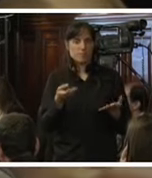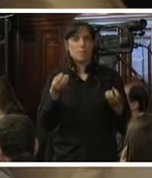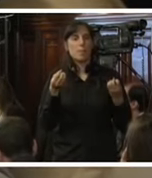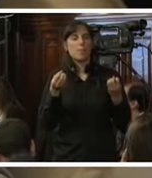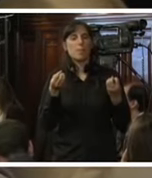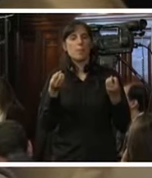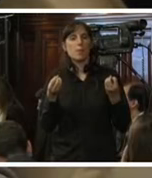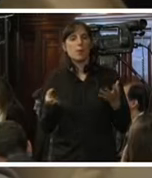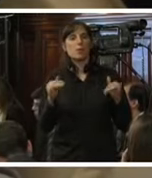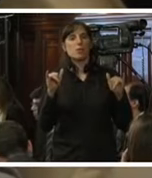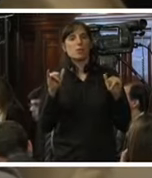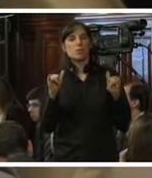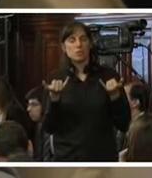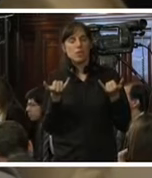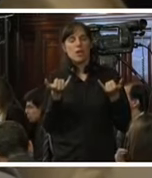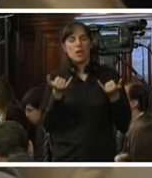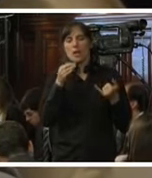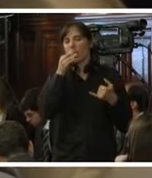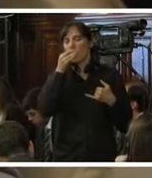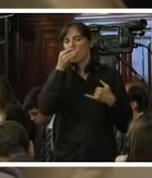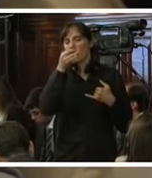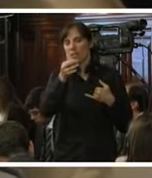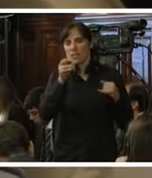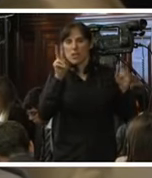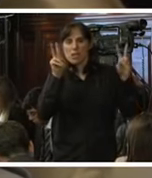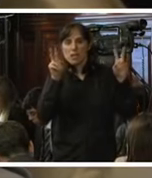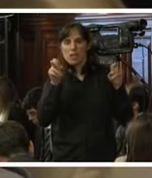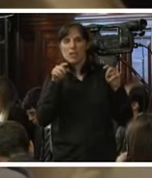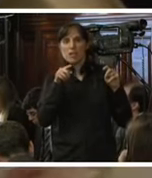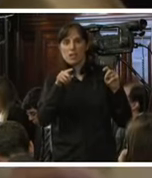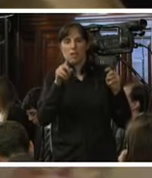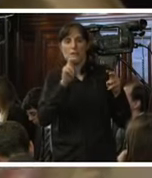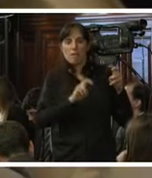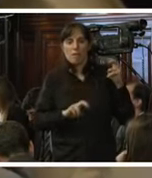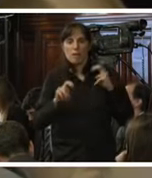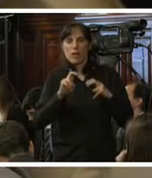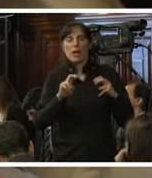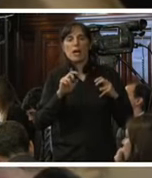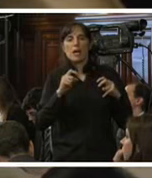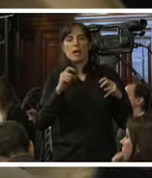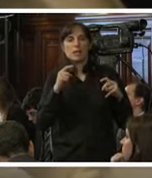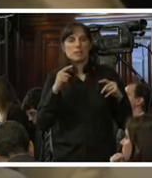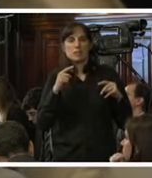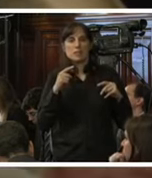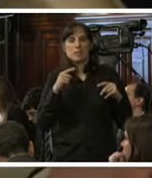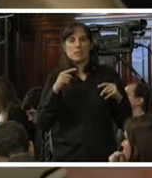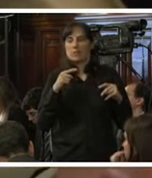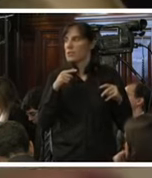señalado, digamos, en este aspecto, es finalmente algo que se vincula muy